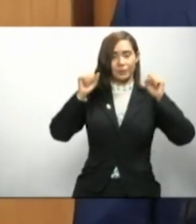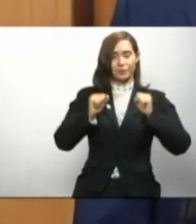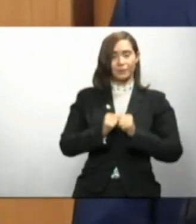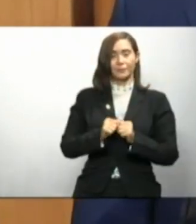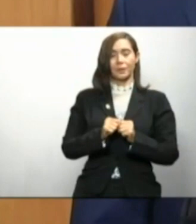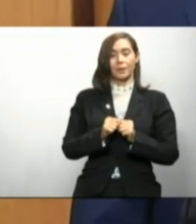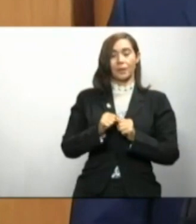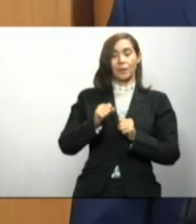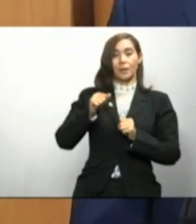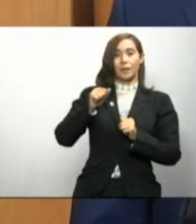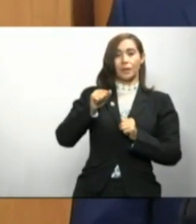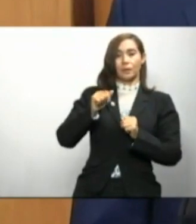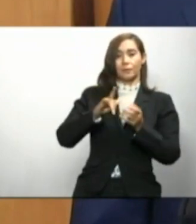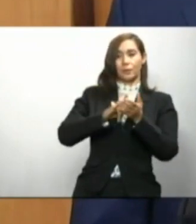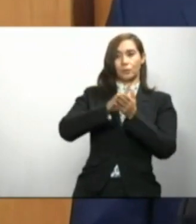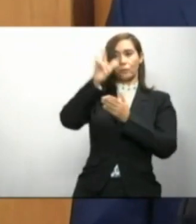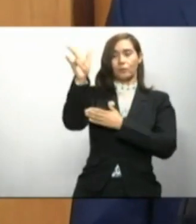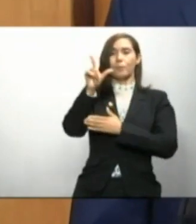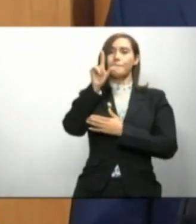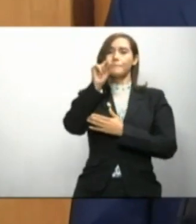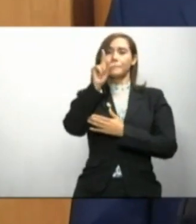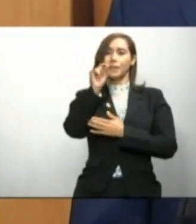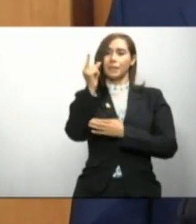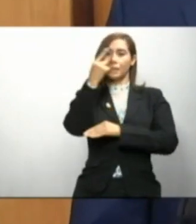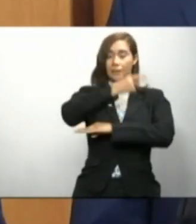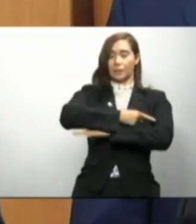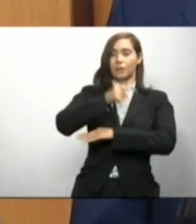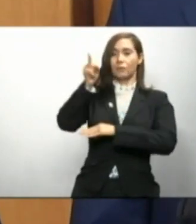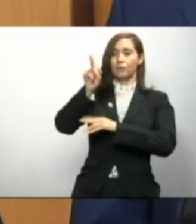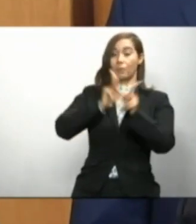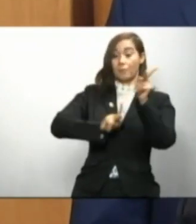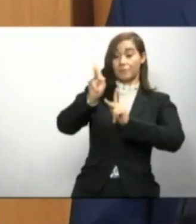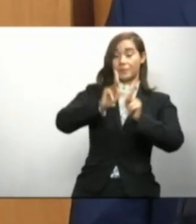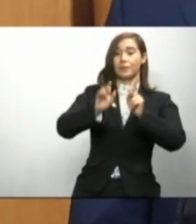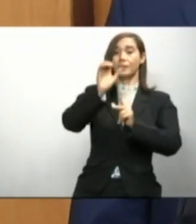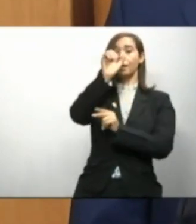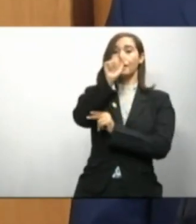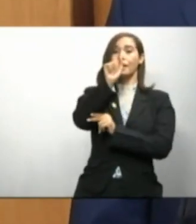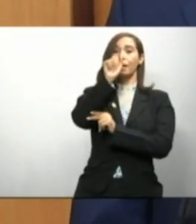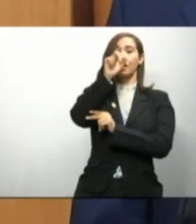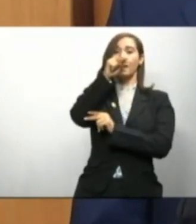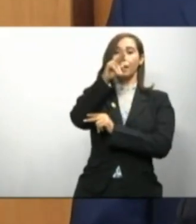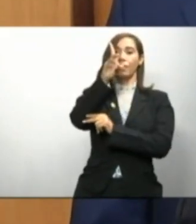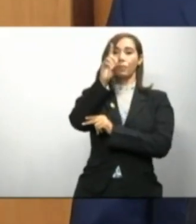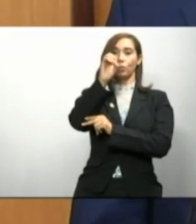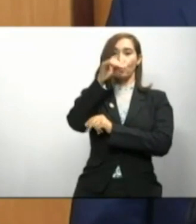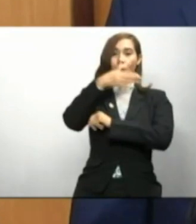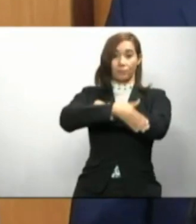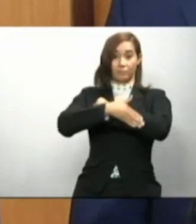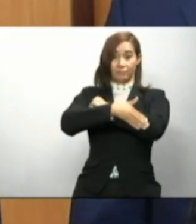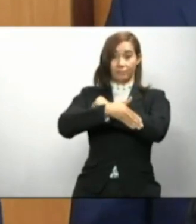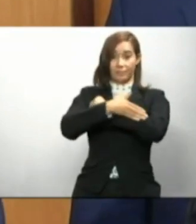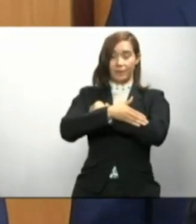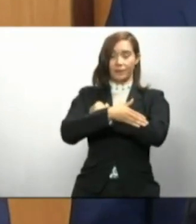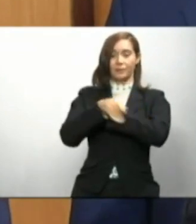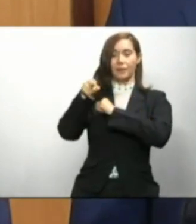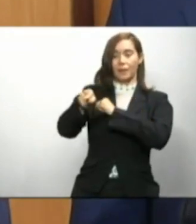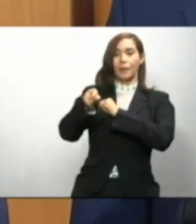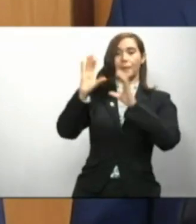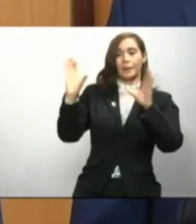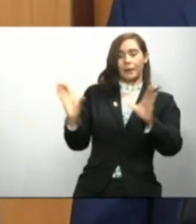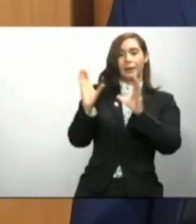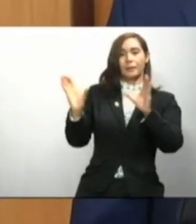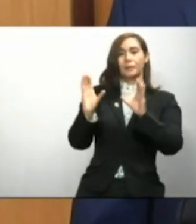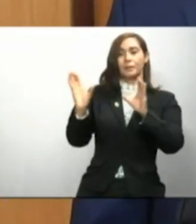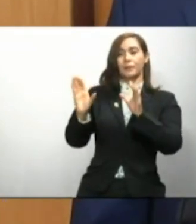fuimos al principado de andorra para asistir a la principal actividad por la cual nos habíamos desplazado que